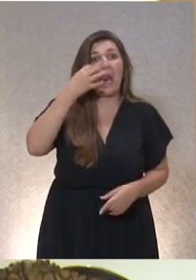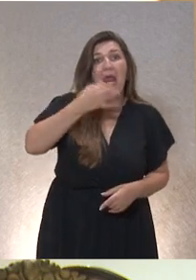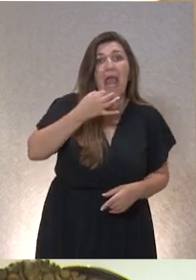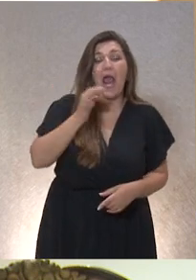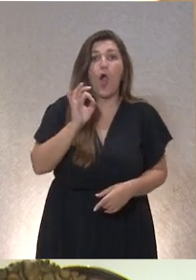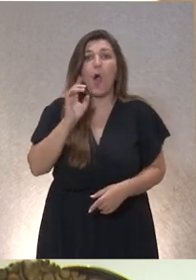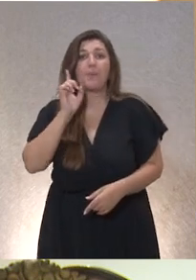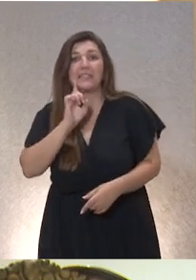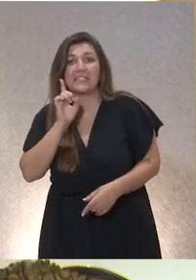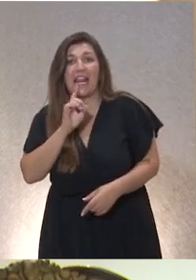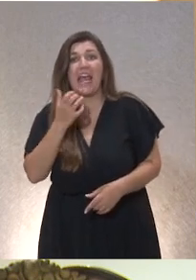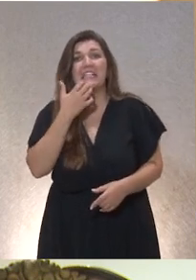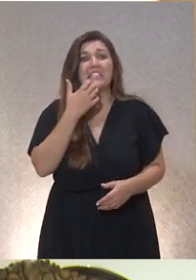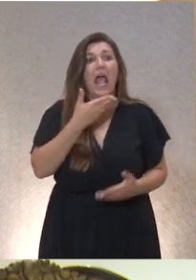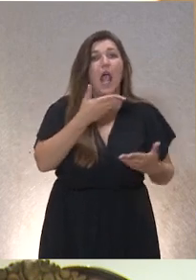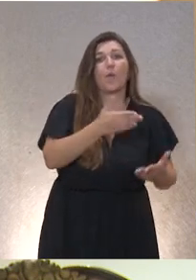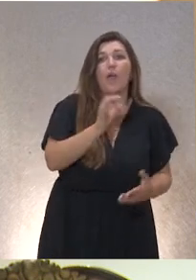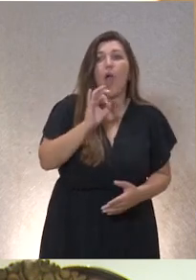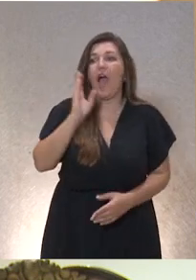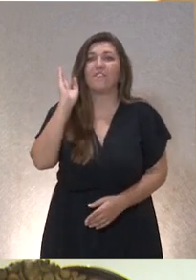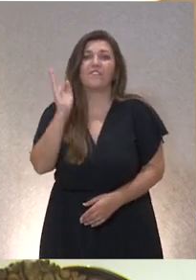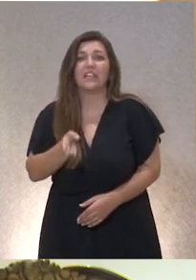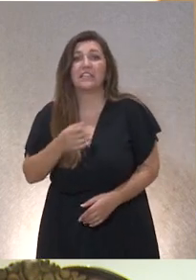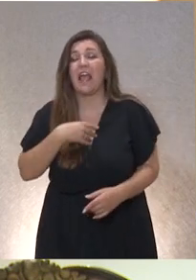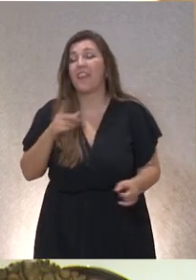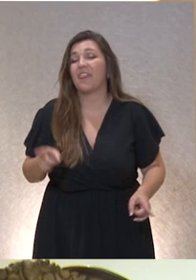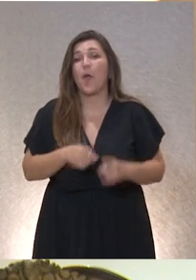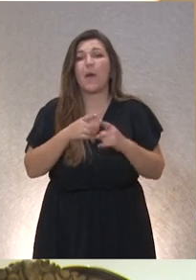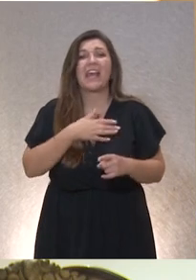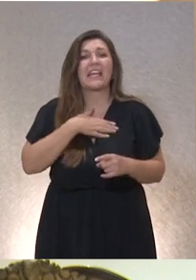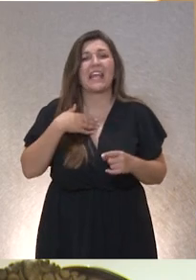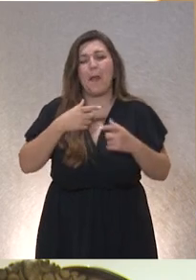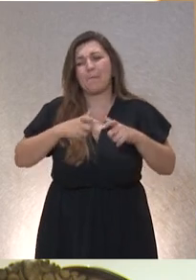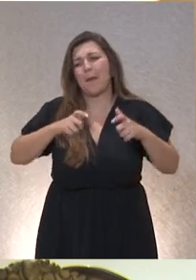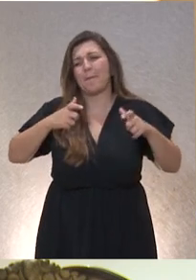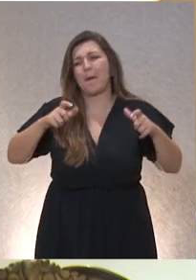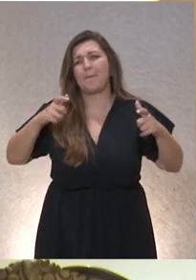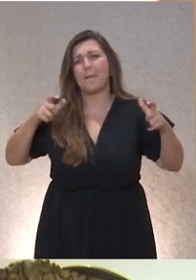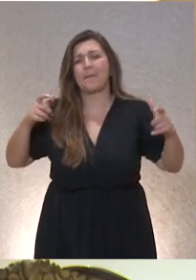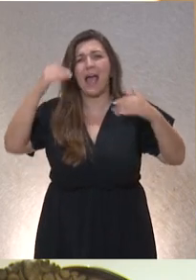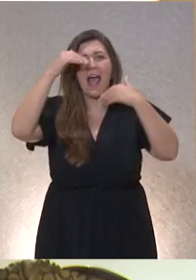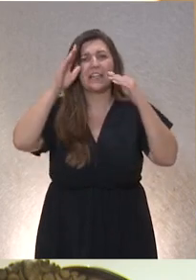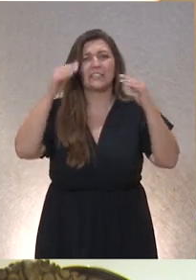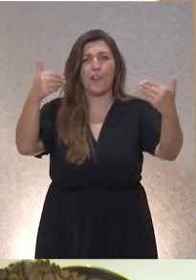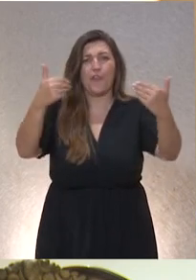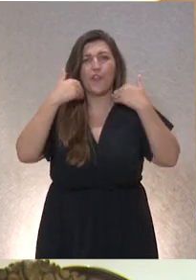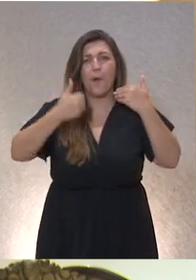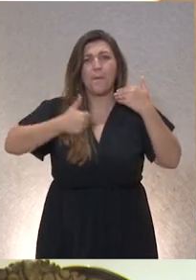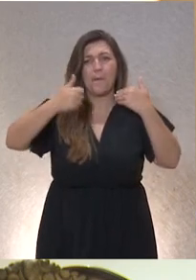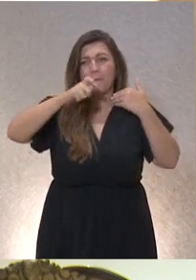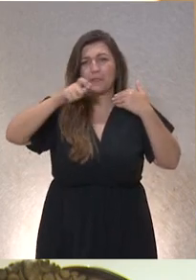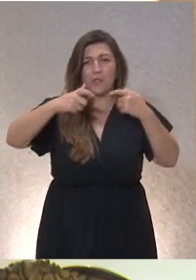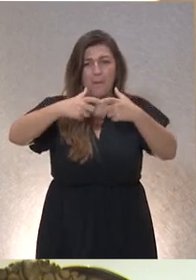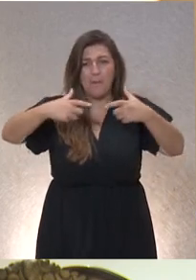mentira Si ayuda o perjudica solo les interesa crecer captar atención y audiencia y por tanto